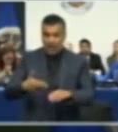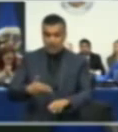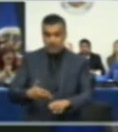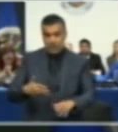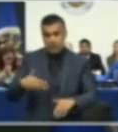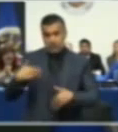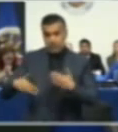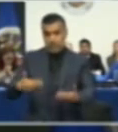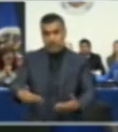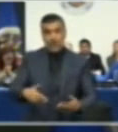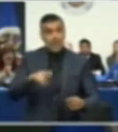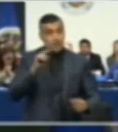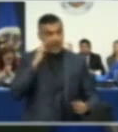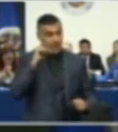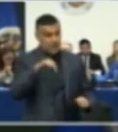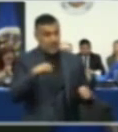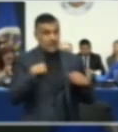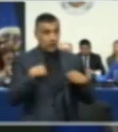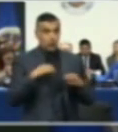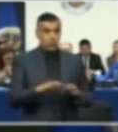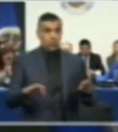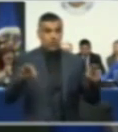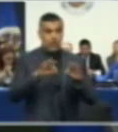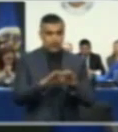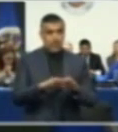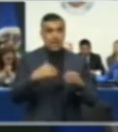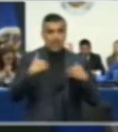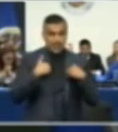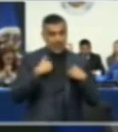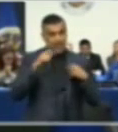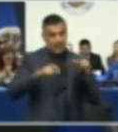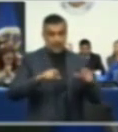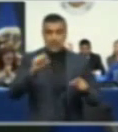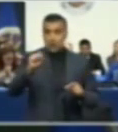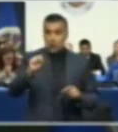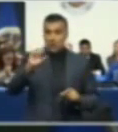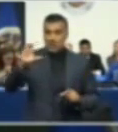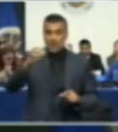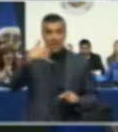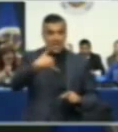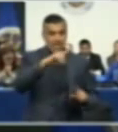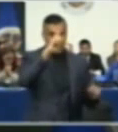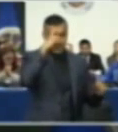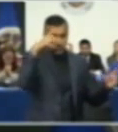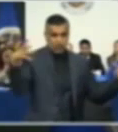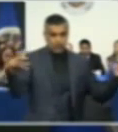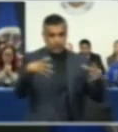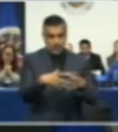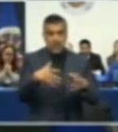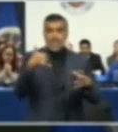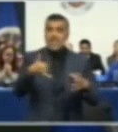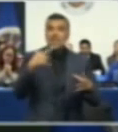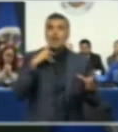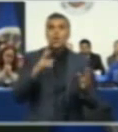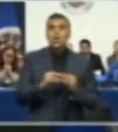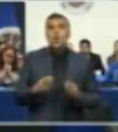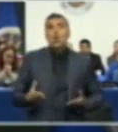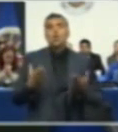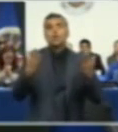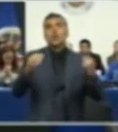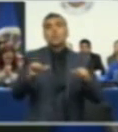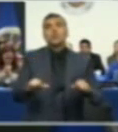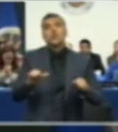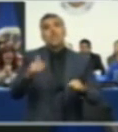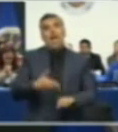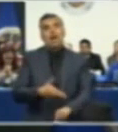sentido. Para mí es muy importante esta sinergia entre sociedad civil y Estado, y que la audiencia ofrezca una posibilidad